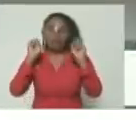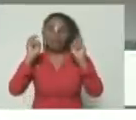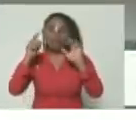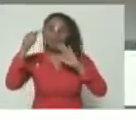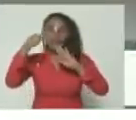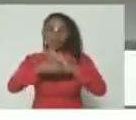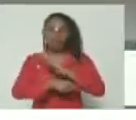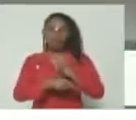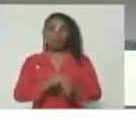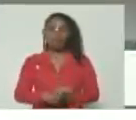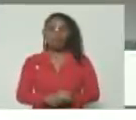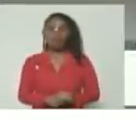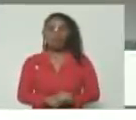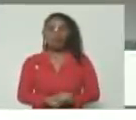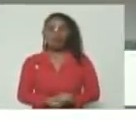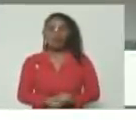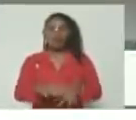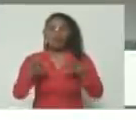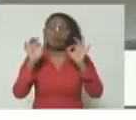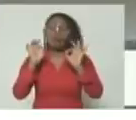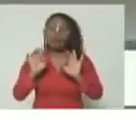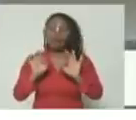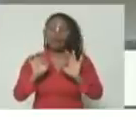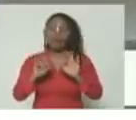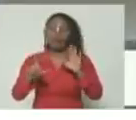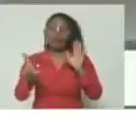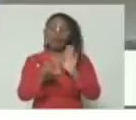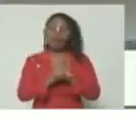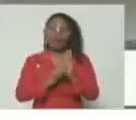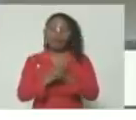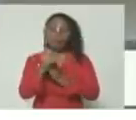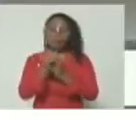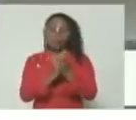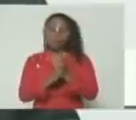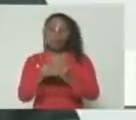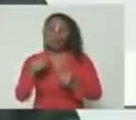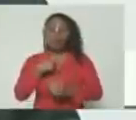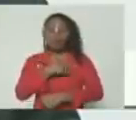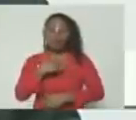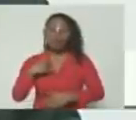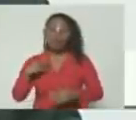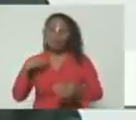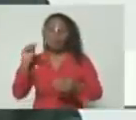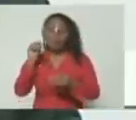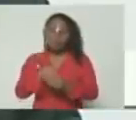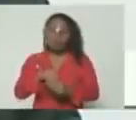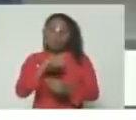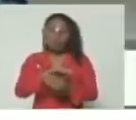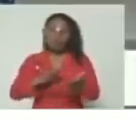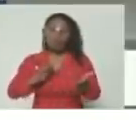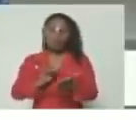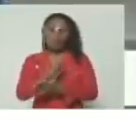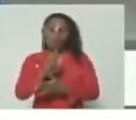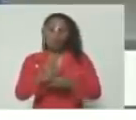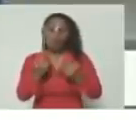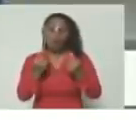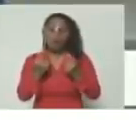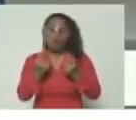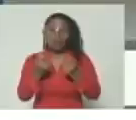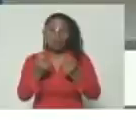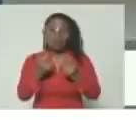fondo especial de ley de emprendimiento. Quiero meterme en el impulso de esa economía diversa, popular,